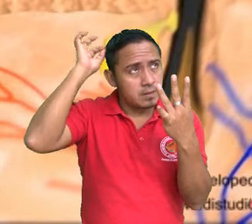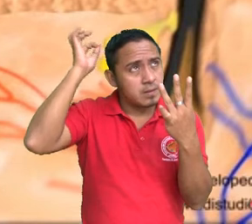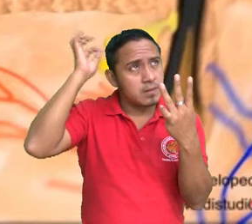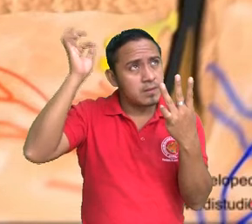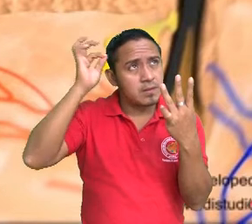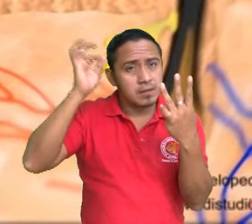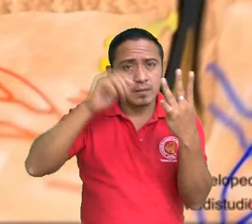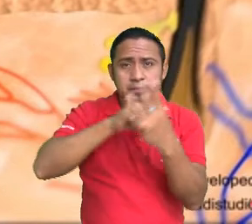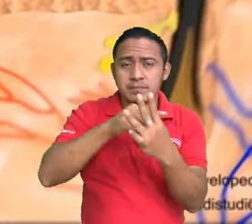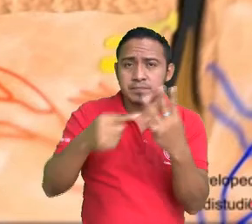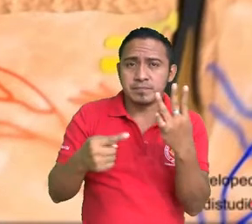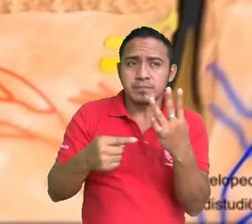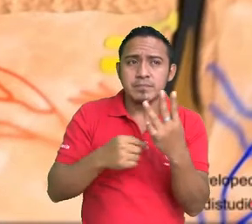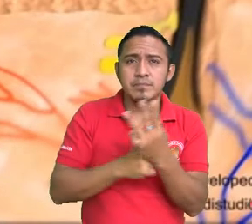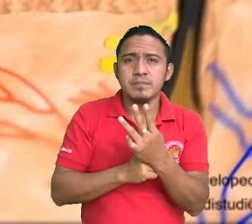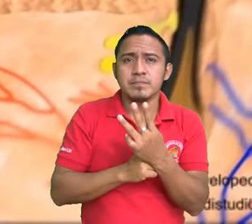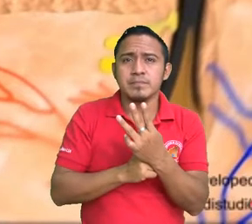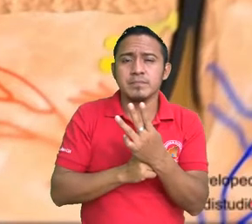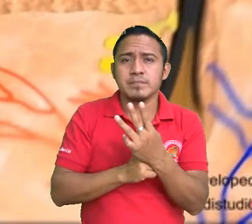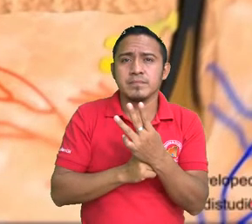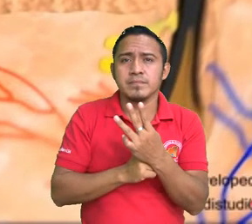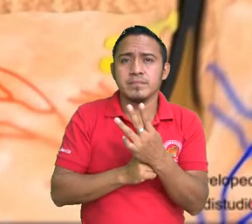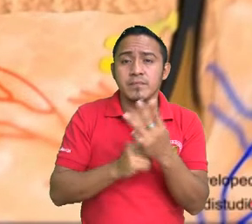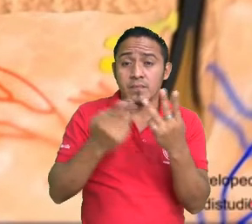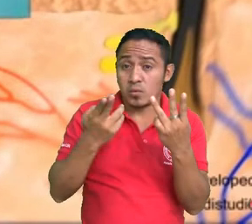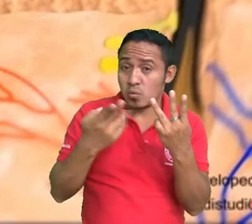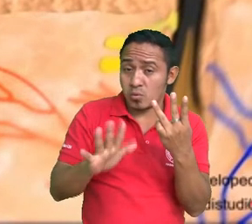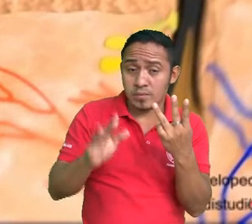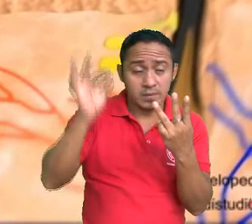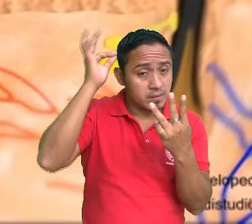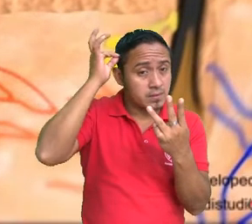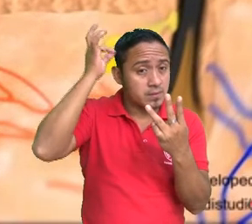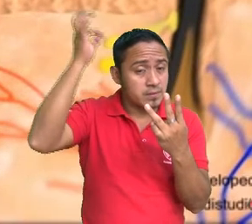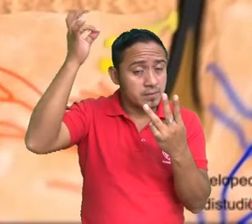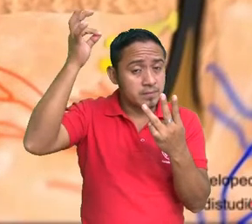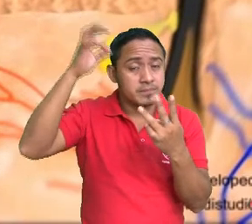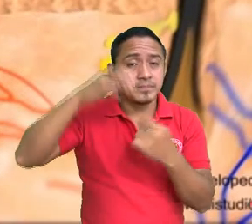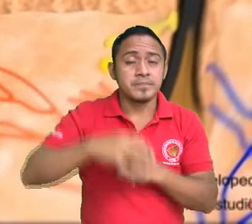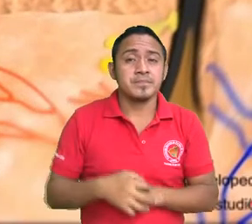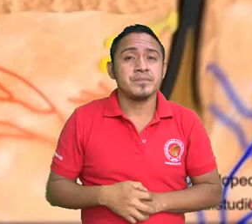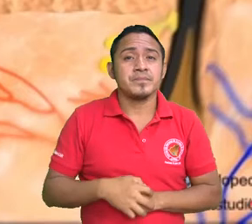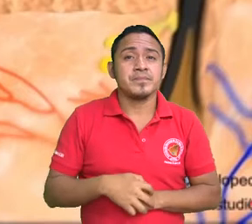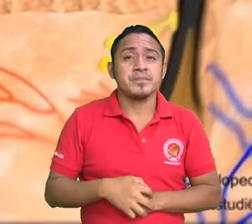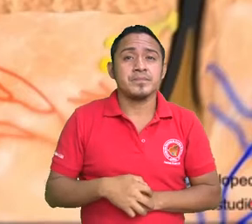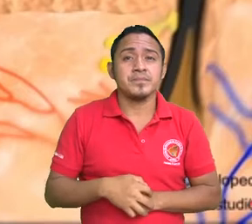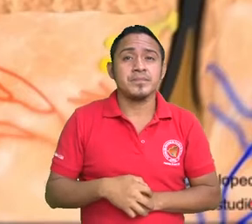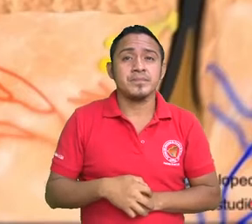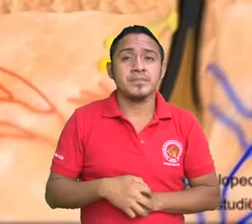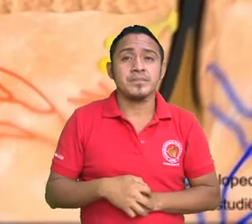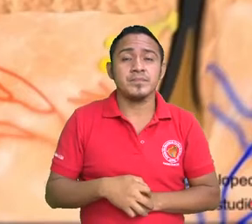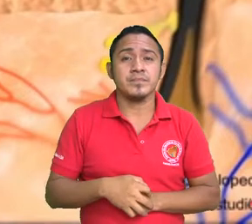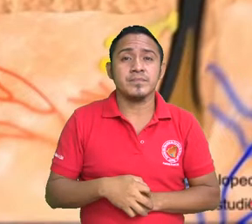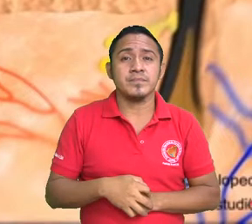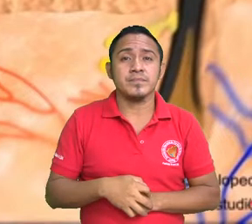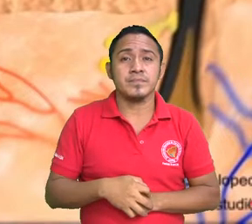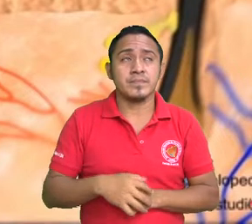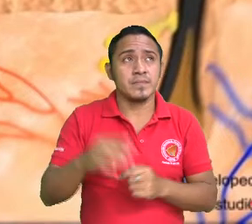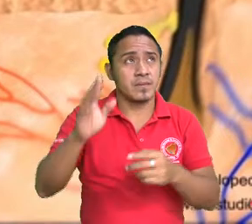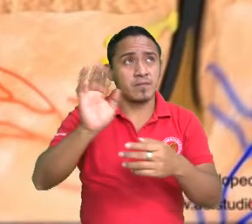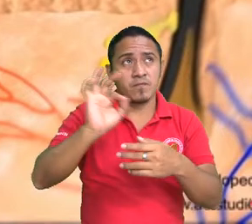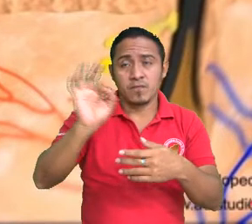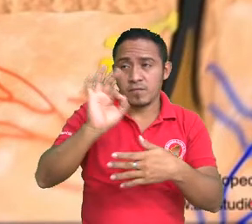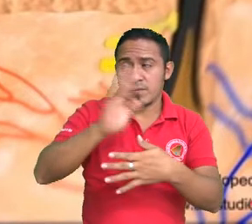Sí, esos son los pelos normales, ¿verdad? De nuestro, esas son las fases